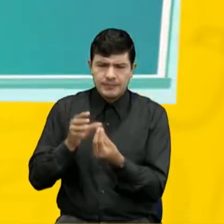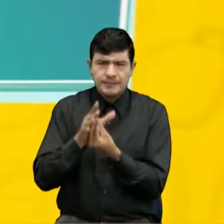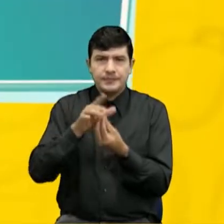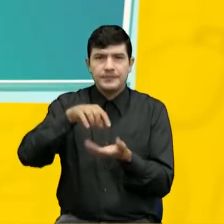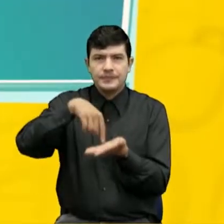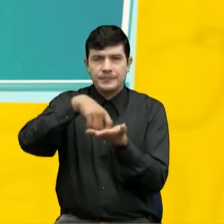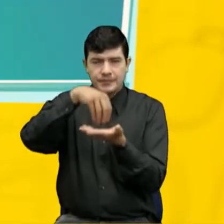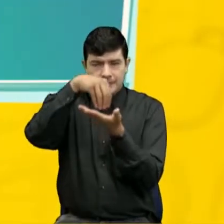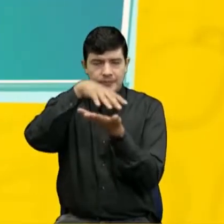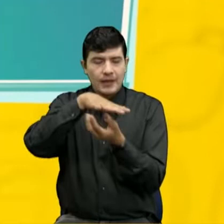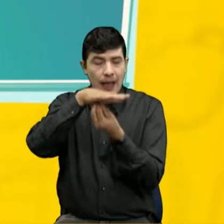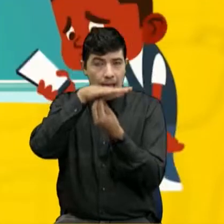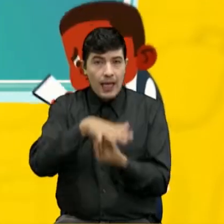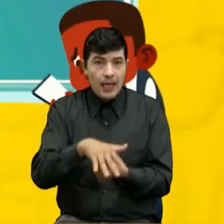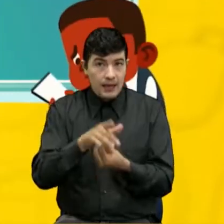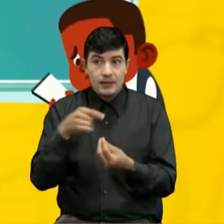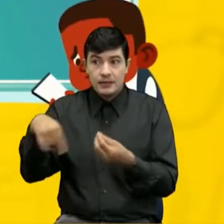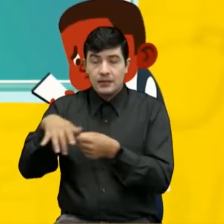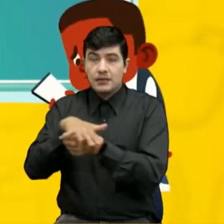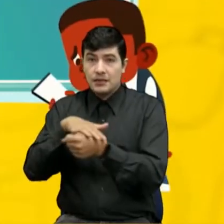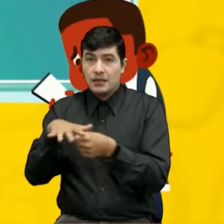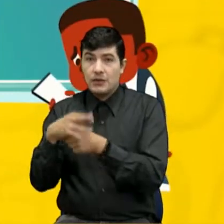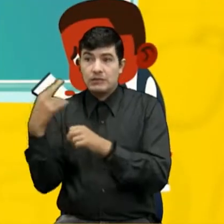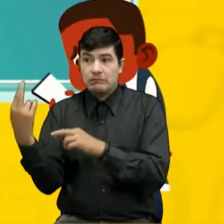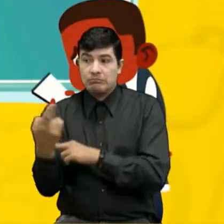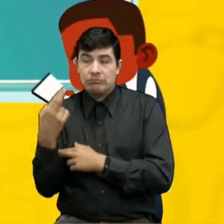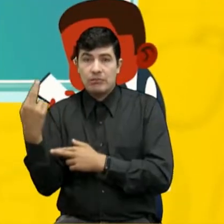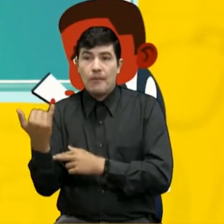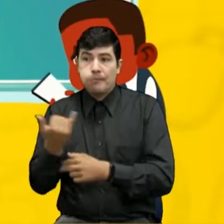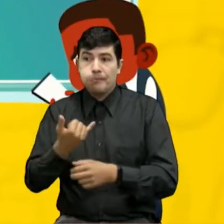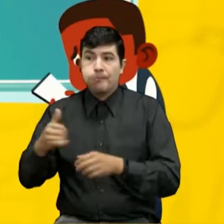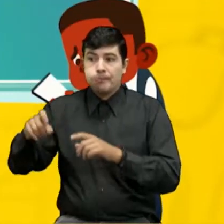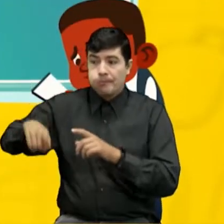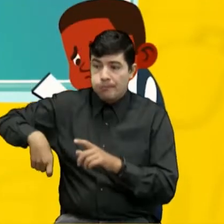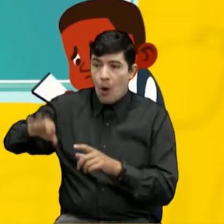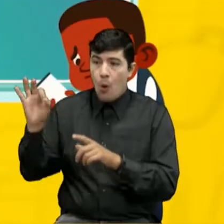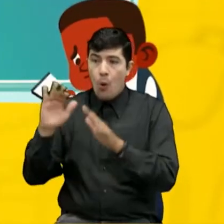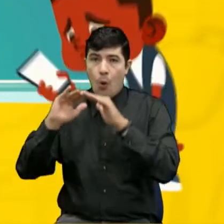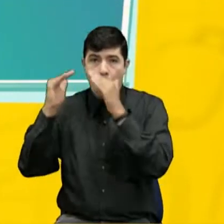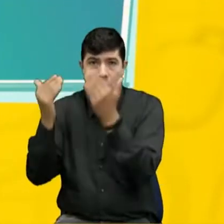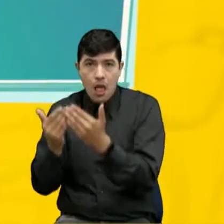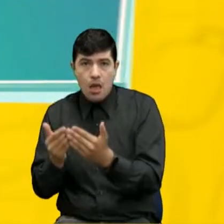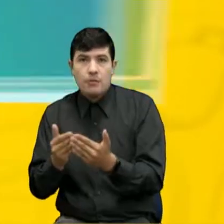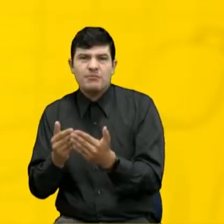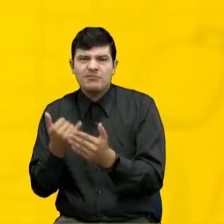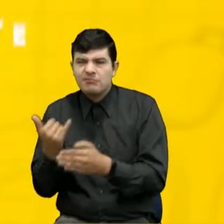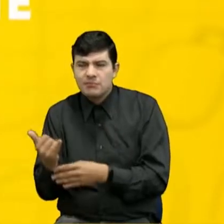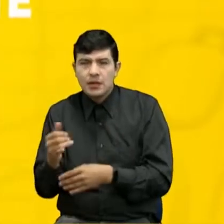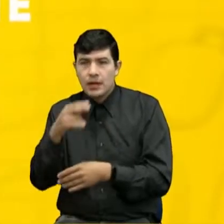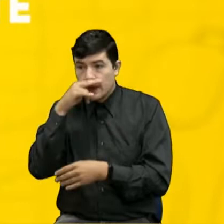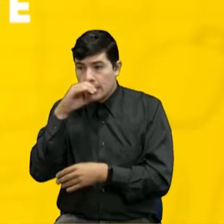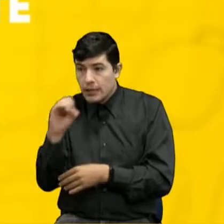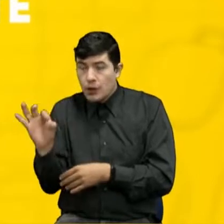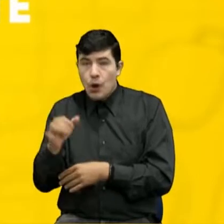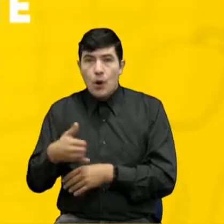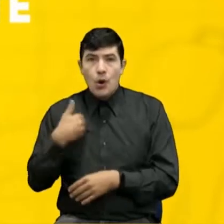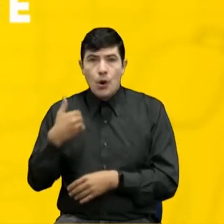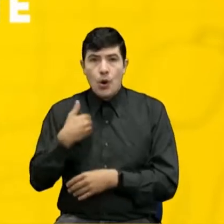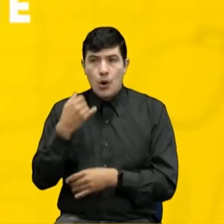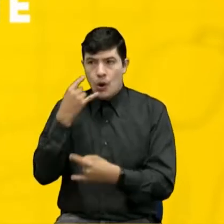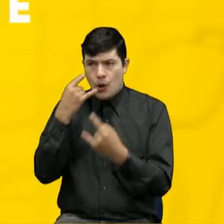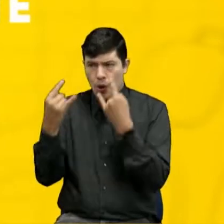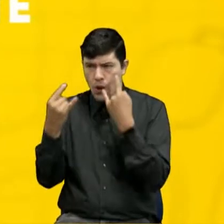bullying es un hecho cada vez más frecuente en los centros de enseñanza y se produce cuando un niño o adolescente es agredido física